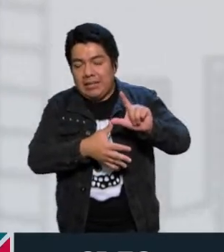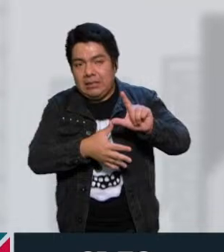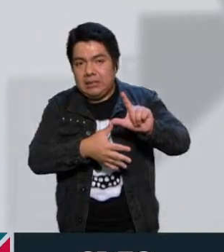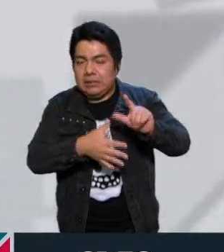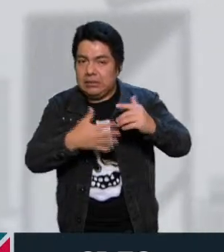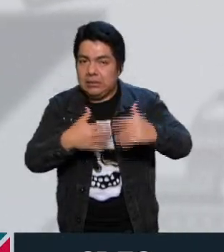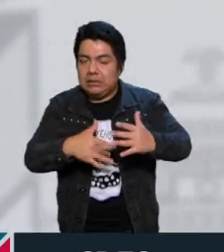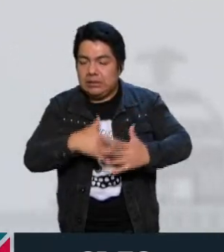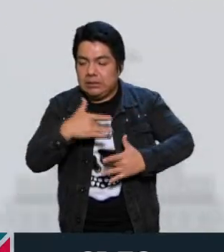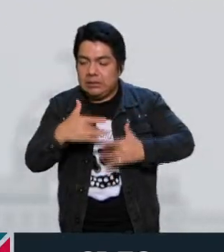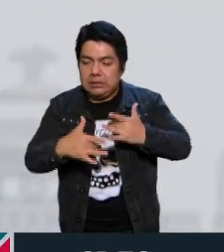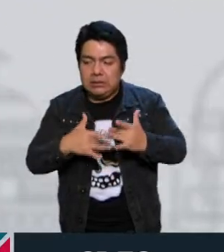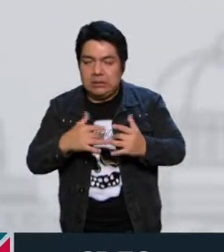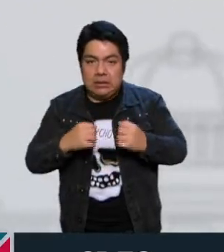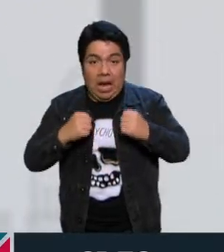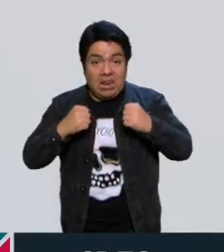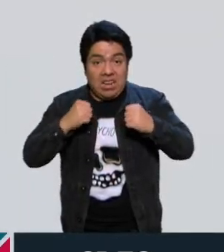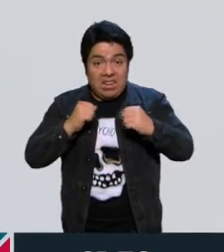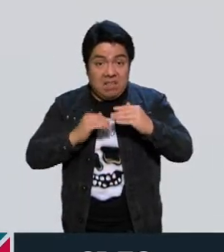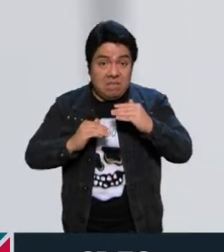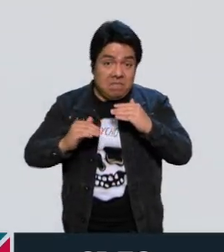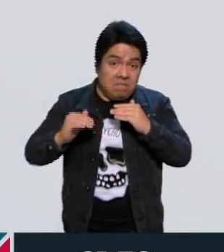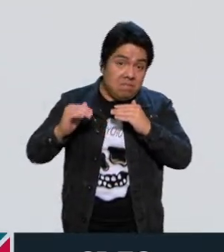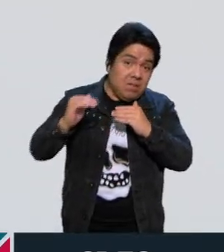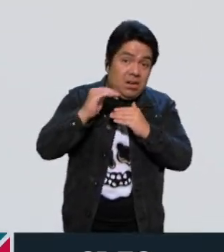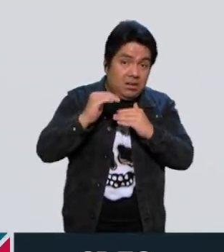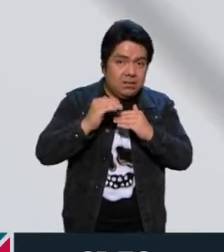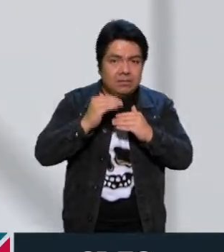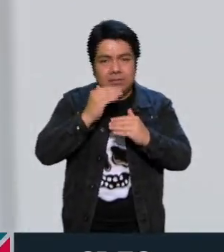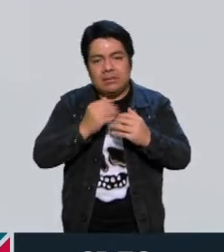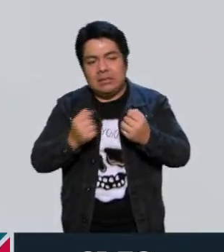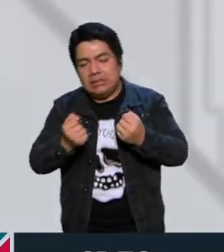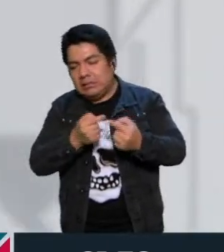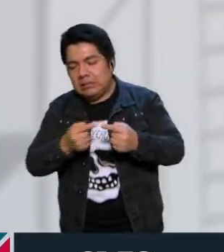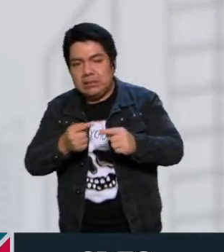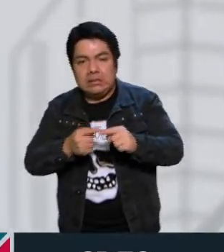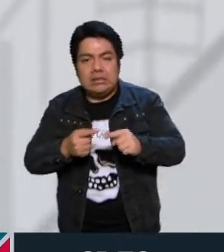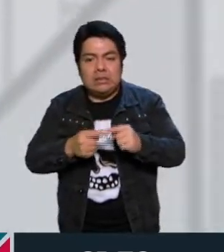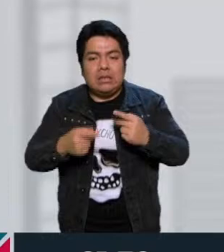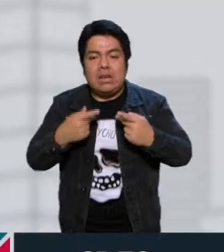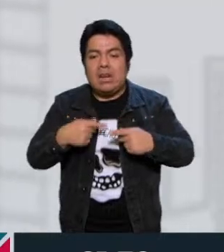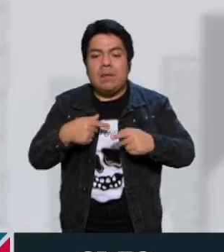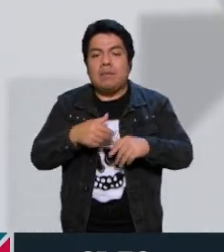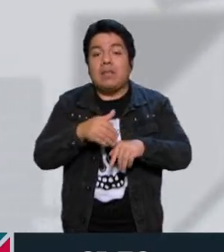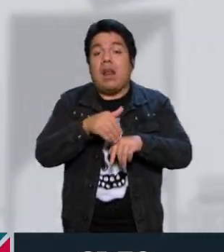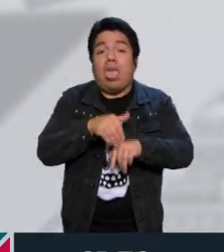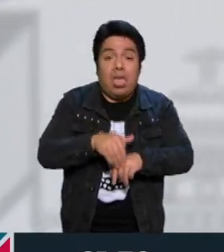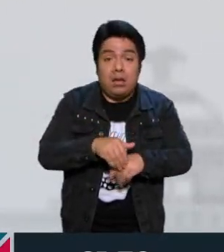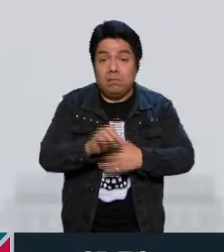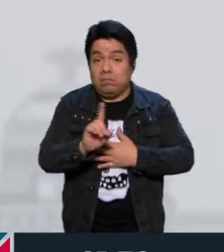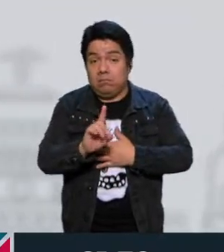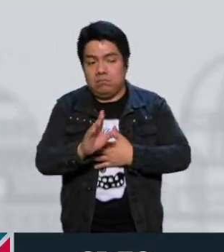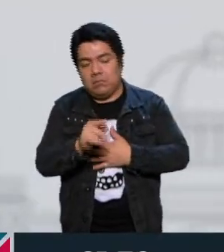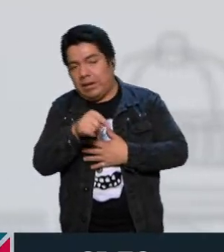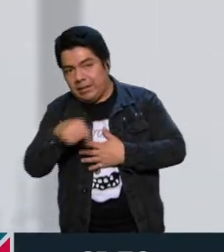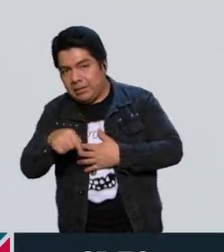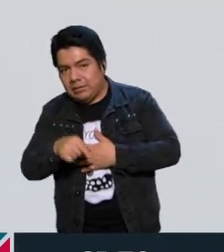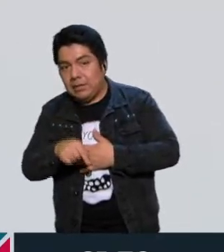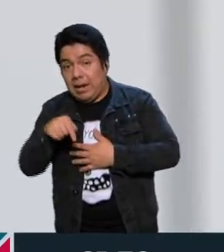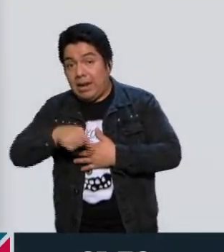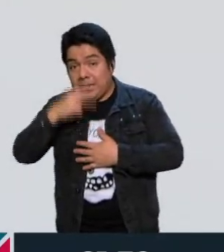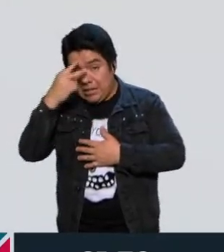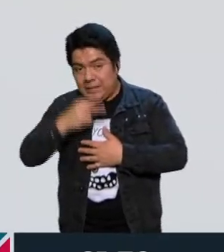es percibida como el primer bastión de desestabilización de los países que no se someten al gobierno de Estados Unidos. Teniendo México